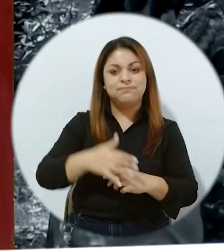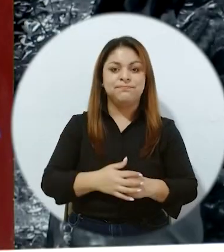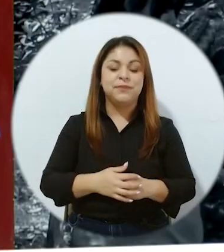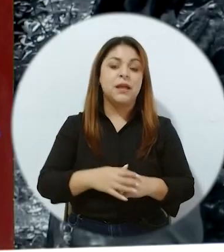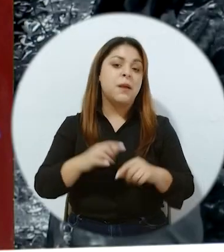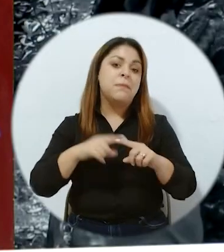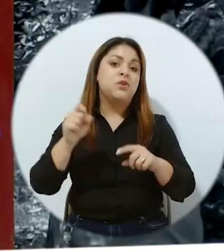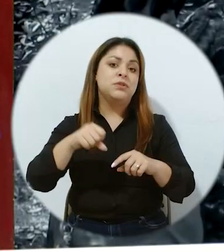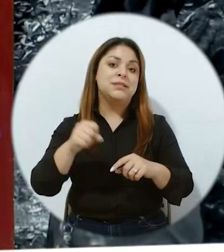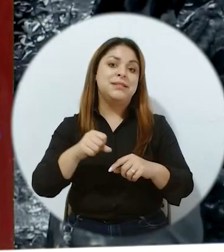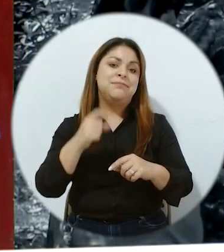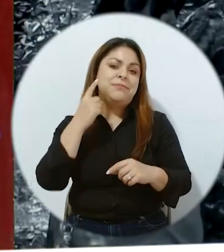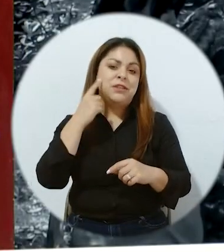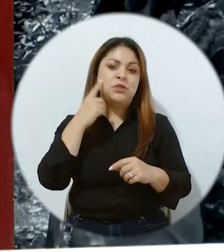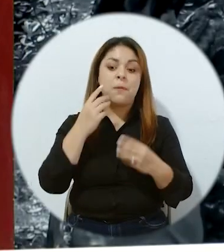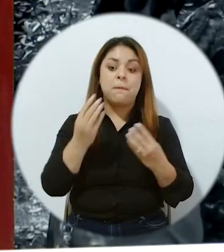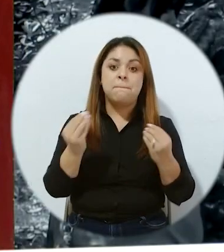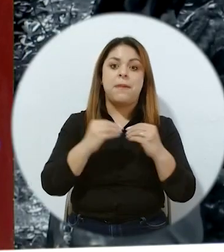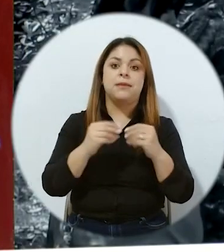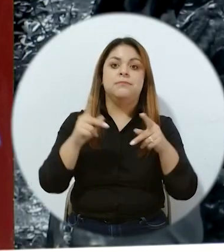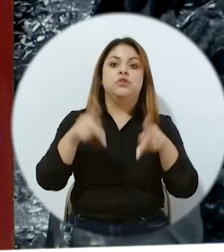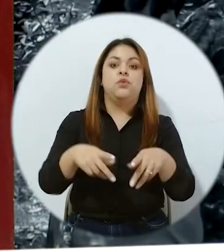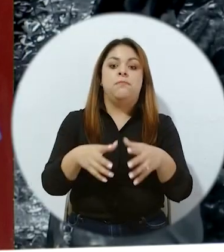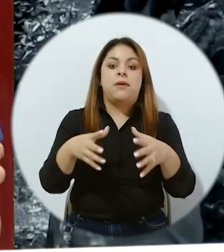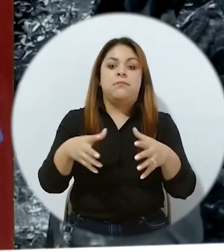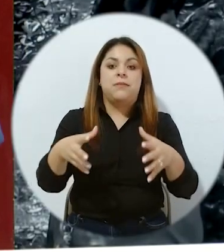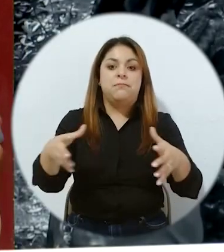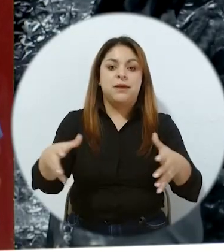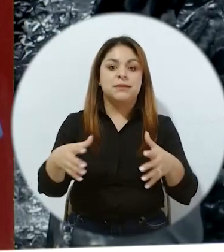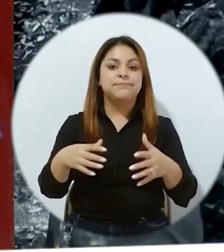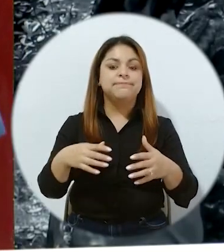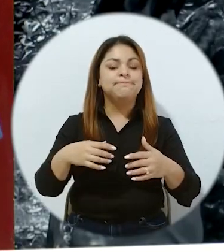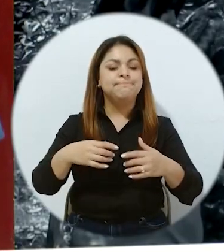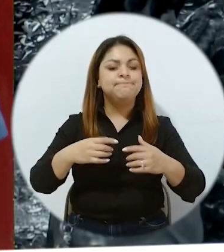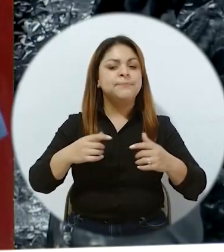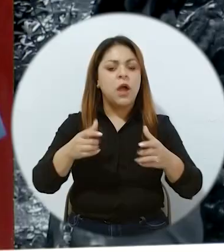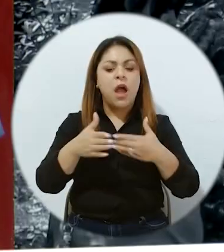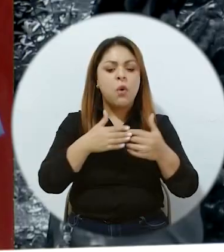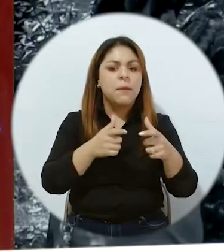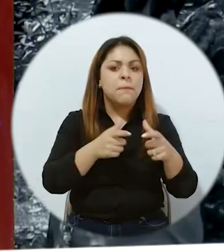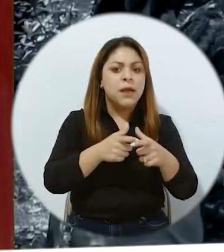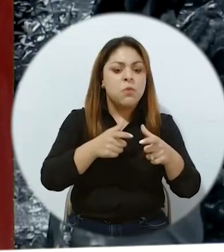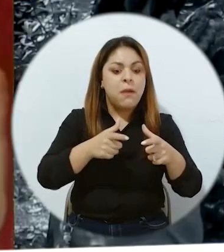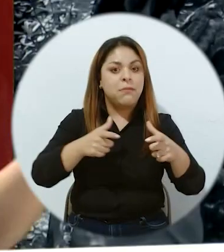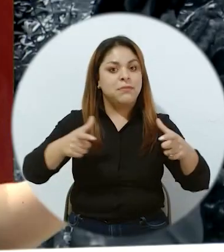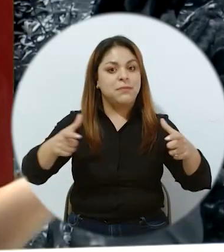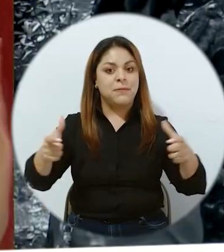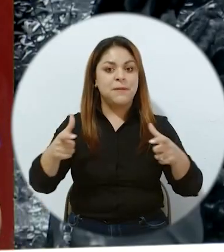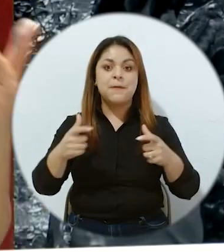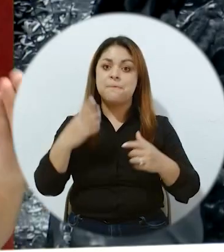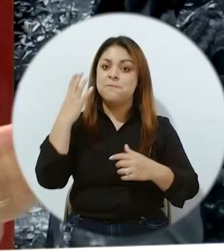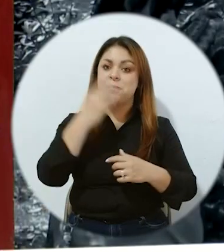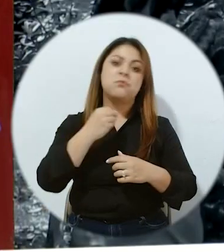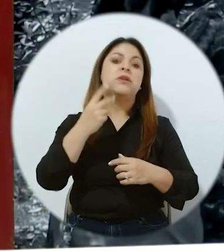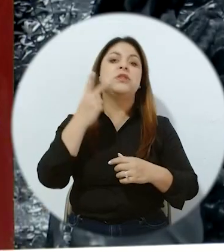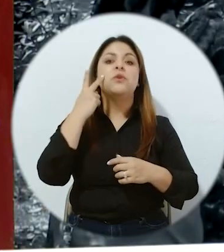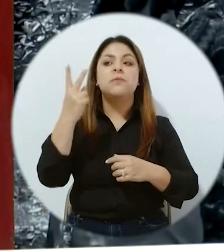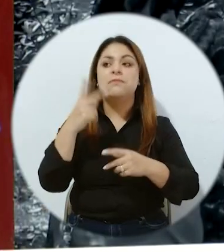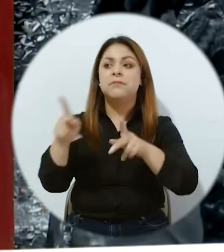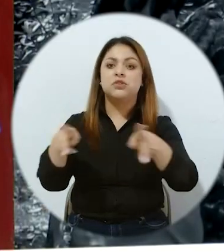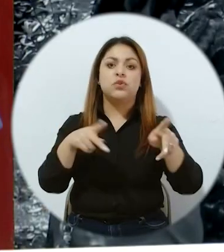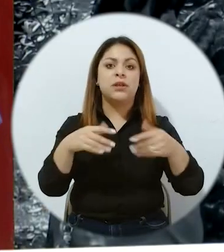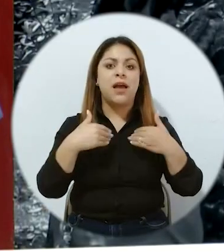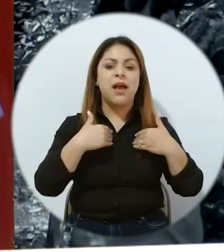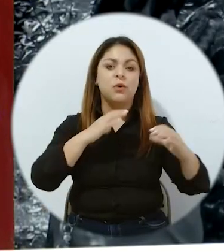siento que cada vez más personas están creciendo en pequeño, pero es muy, muy bonito ver que cada vez hay más comunicación entre